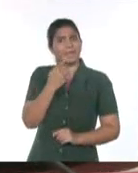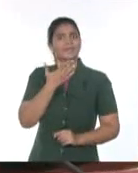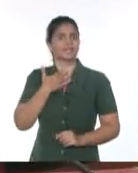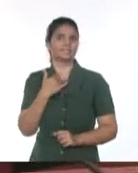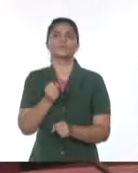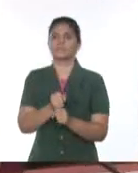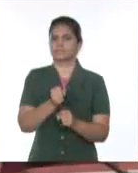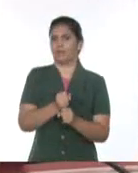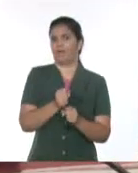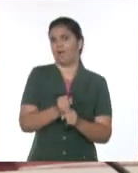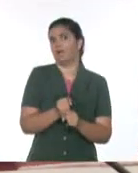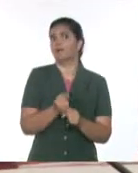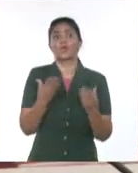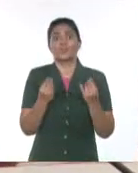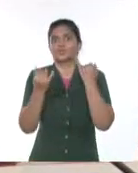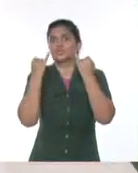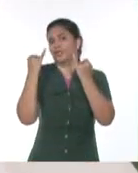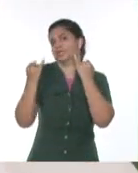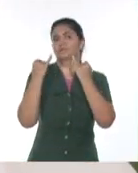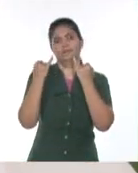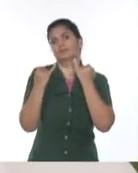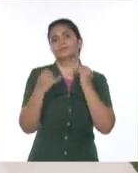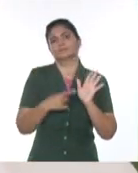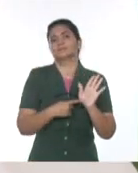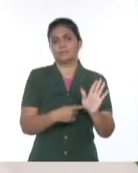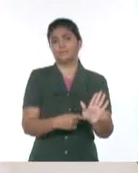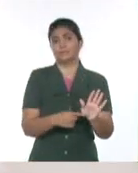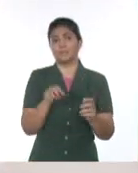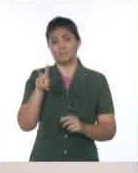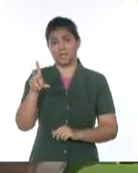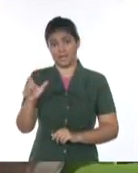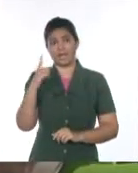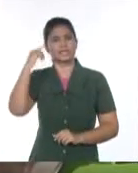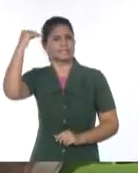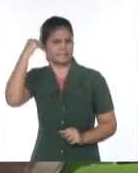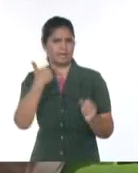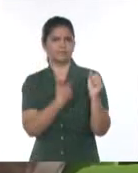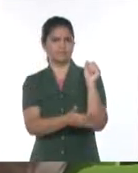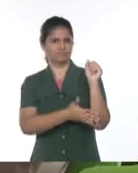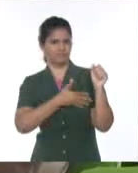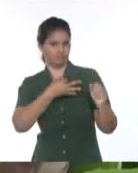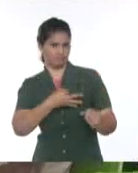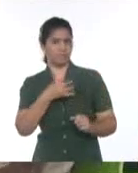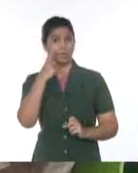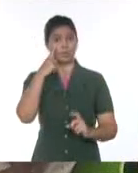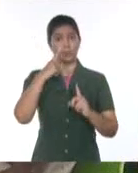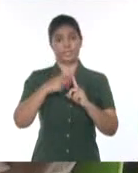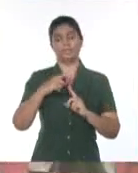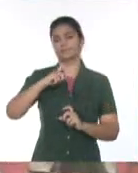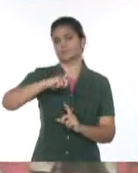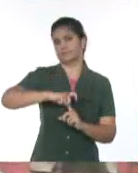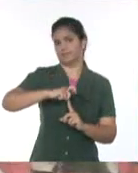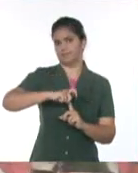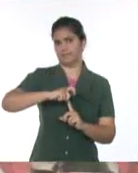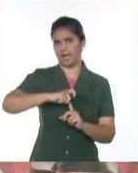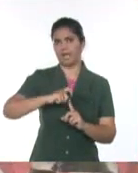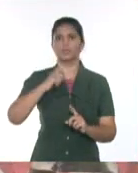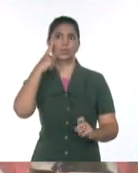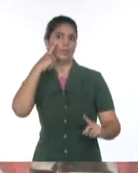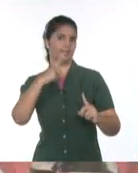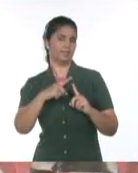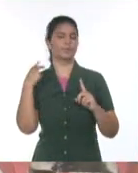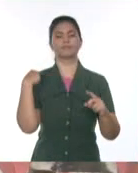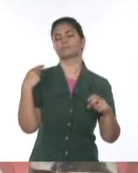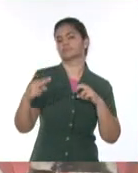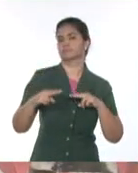en Villa Clara cuál es la misión del sindicato, cuál es la misión de la administración y de todos los factores. Hay